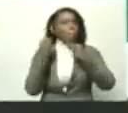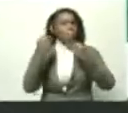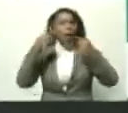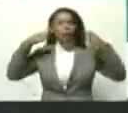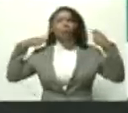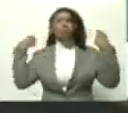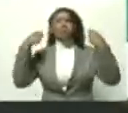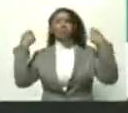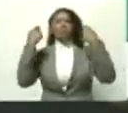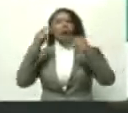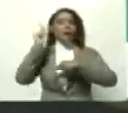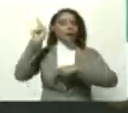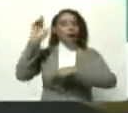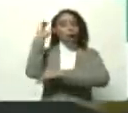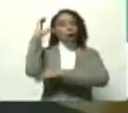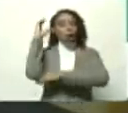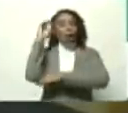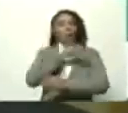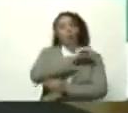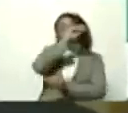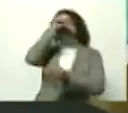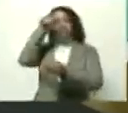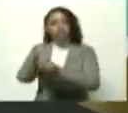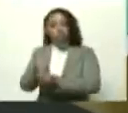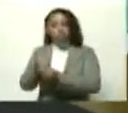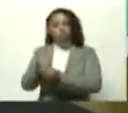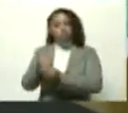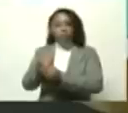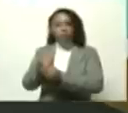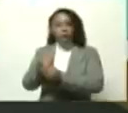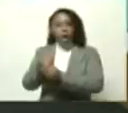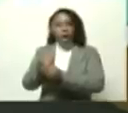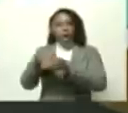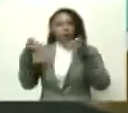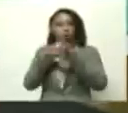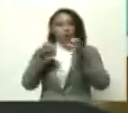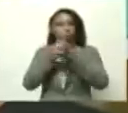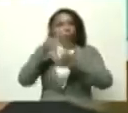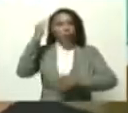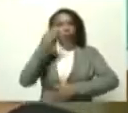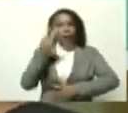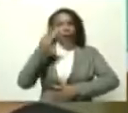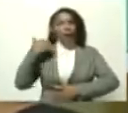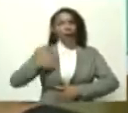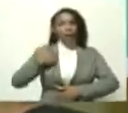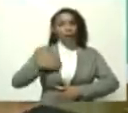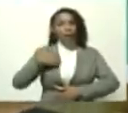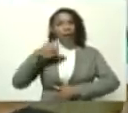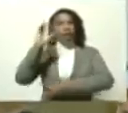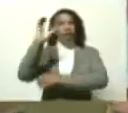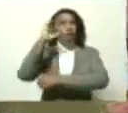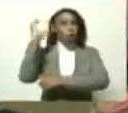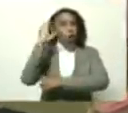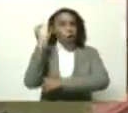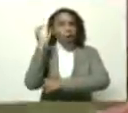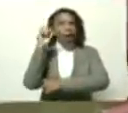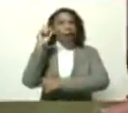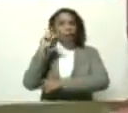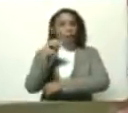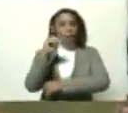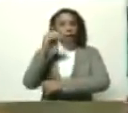promover desde Colombia una invasión con tropas argentinas, con tropas colombianas y con